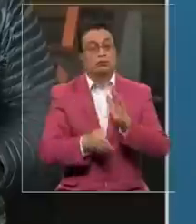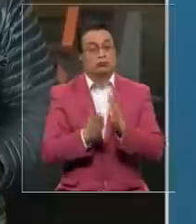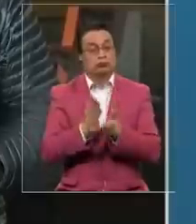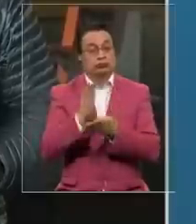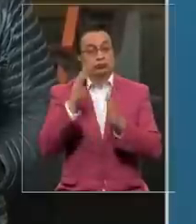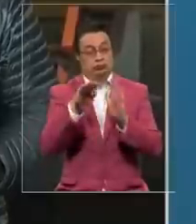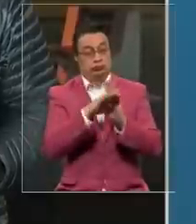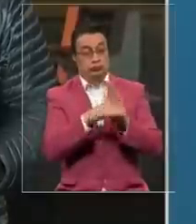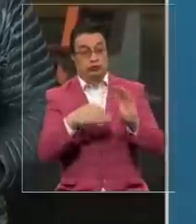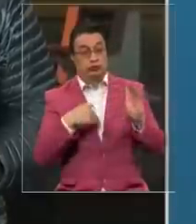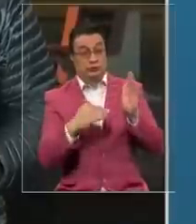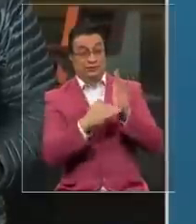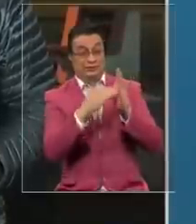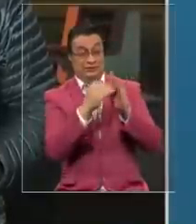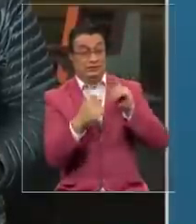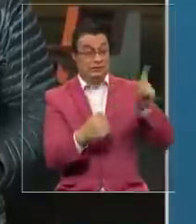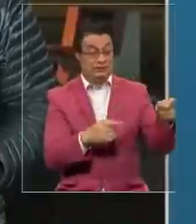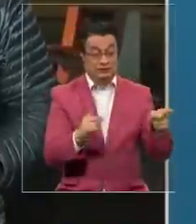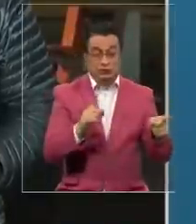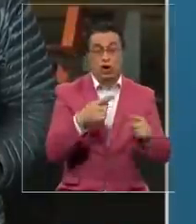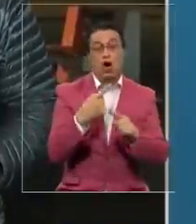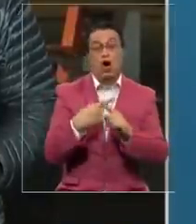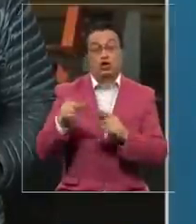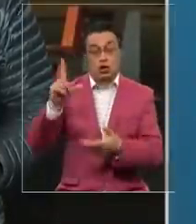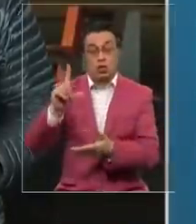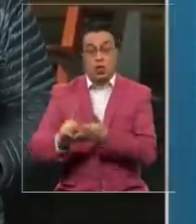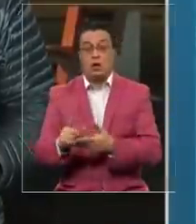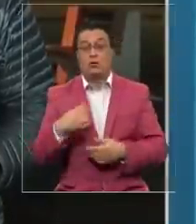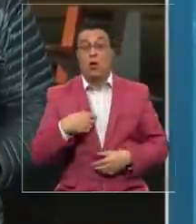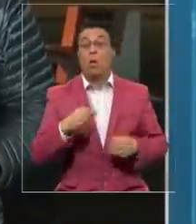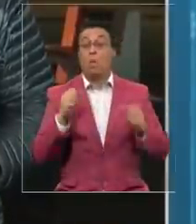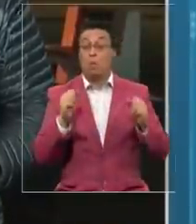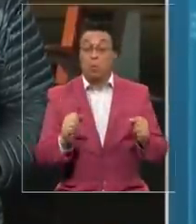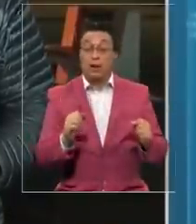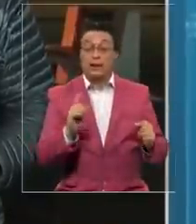no ir al edificio de la Fiscalía, sino que hacerlo en otro lugar. Habrá que ver si finalmente eso ocurre.